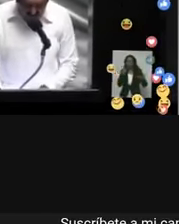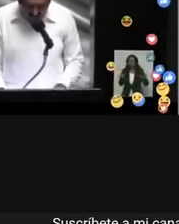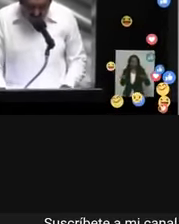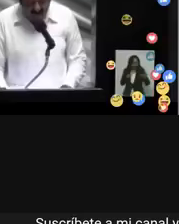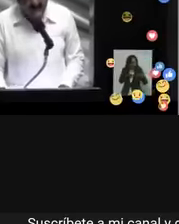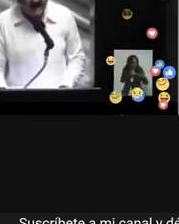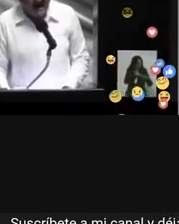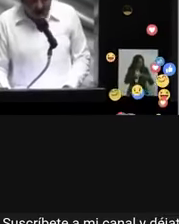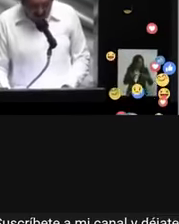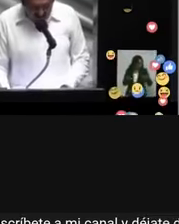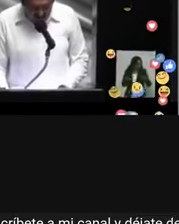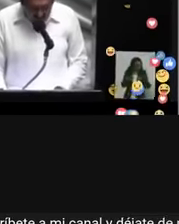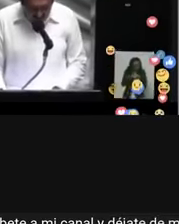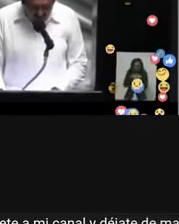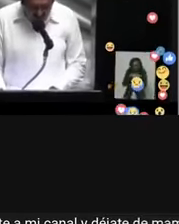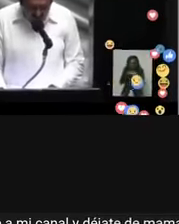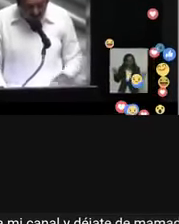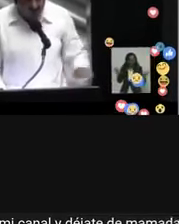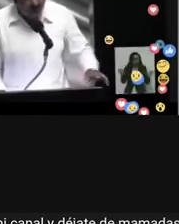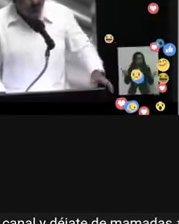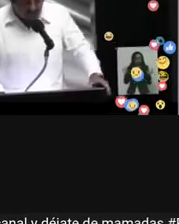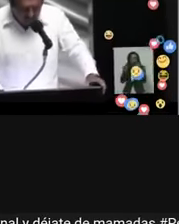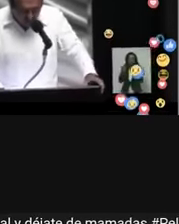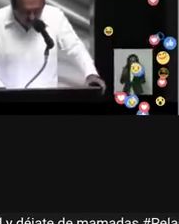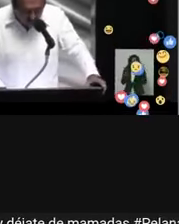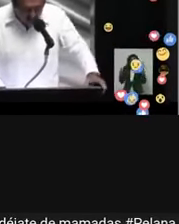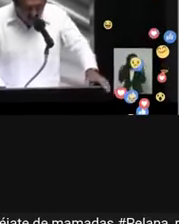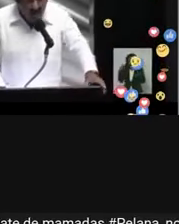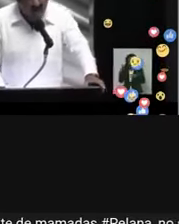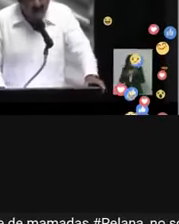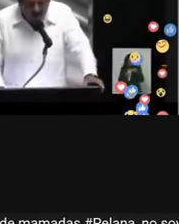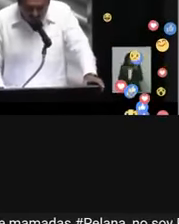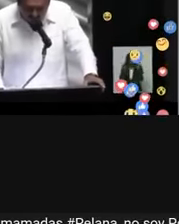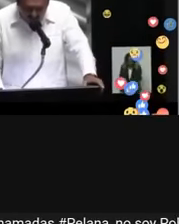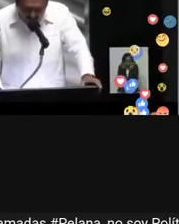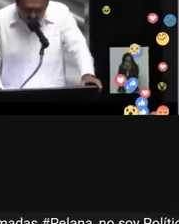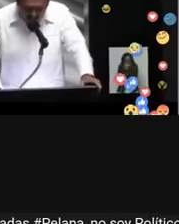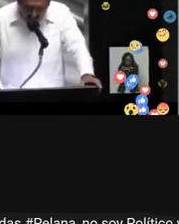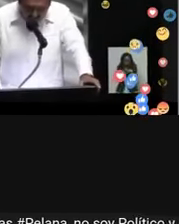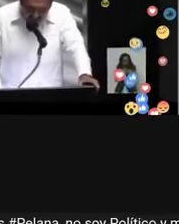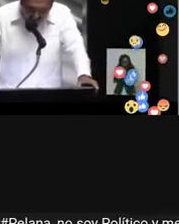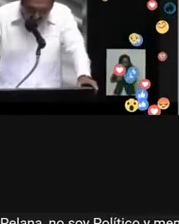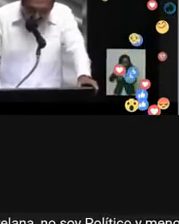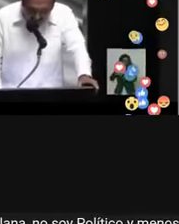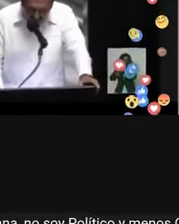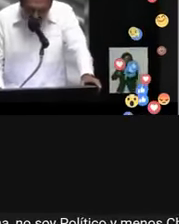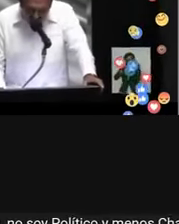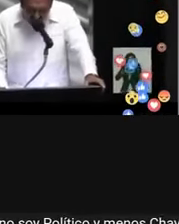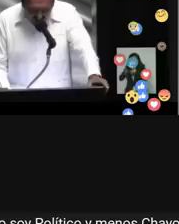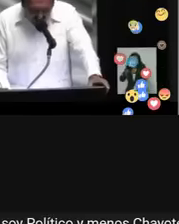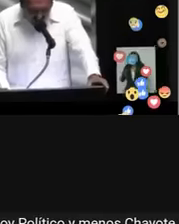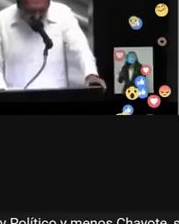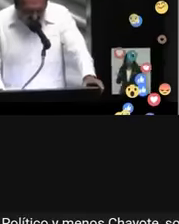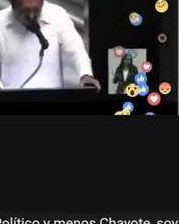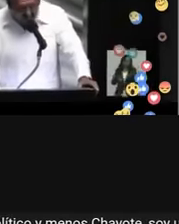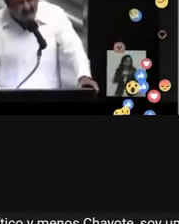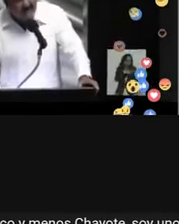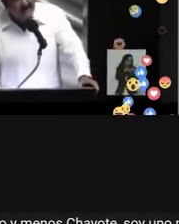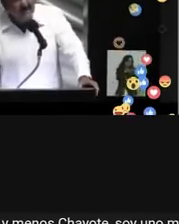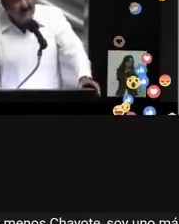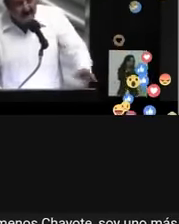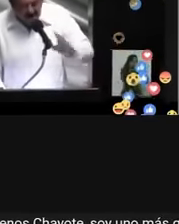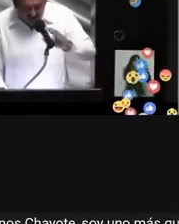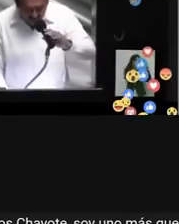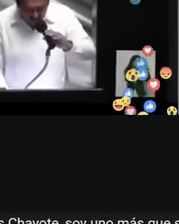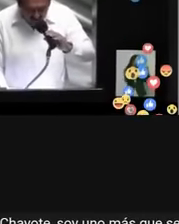el día de hoy. Sin tocar el tema de su de la nueva noticia que está sucediendo a